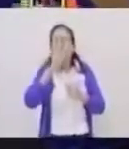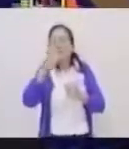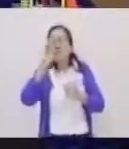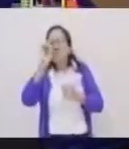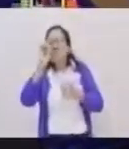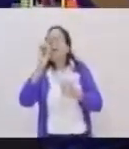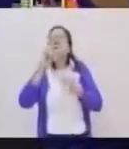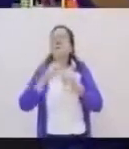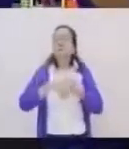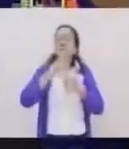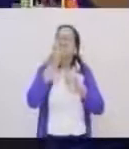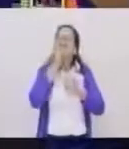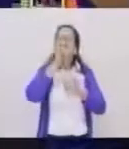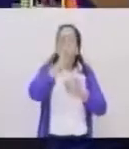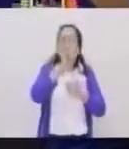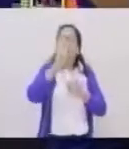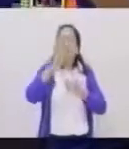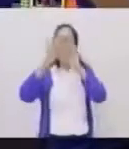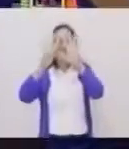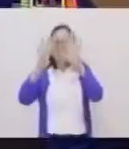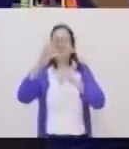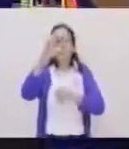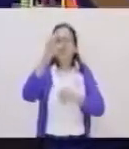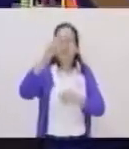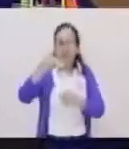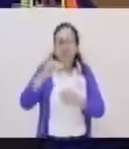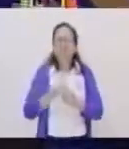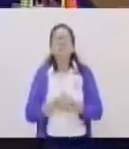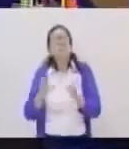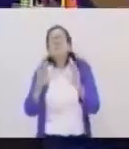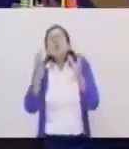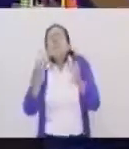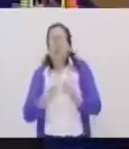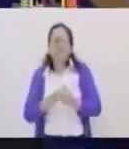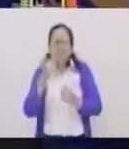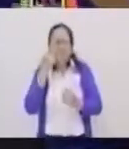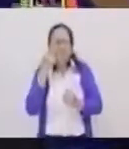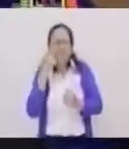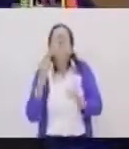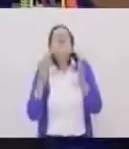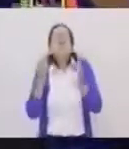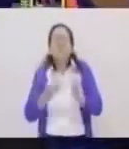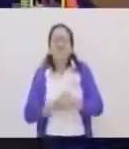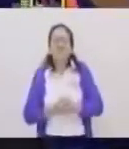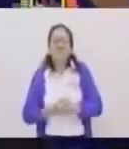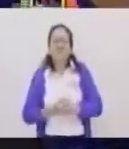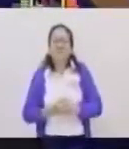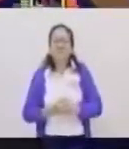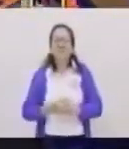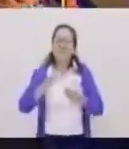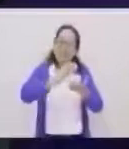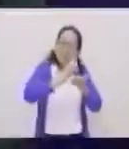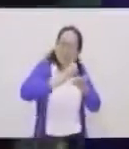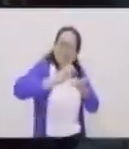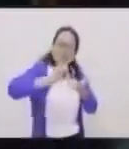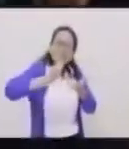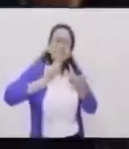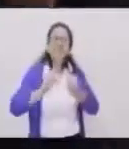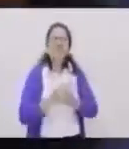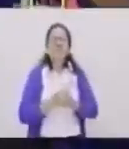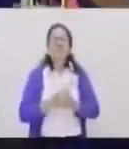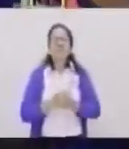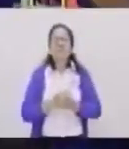tiene 149 centímetros. ¿Cómo lo puedo representar? De la siguiente manera.